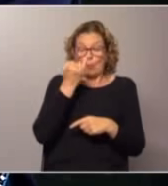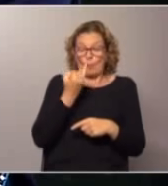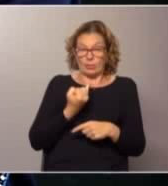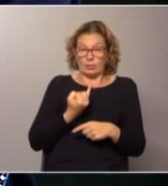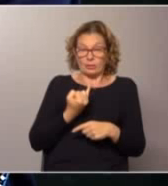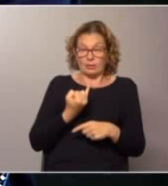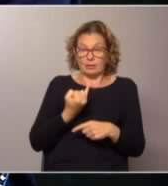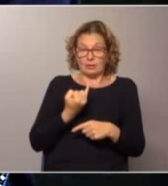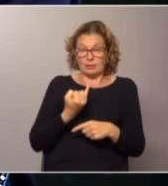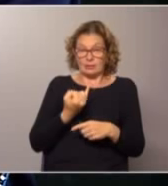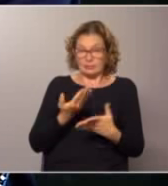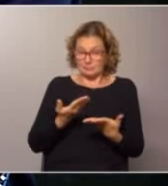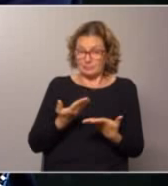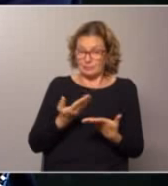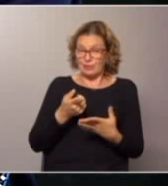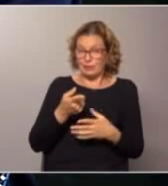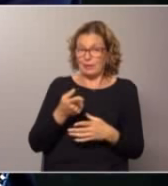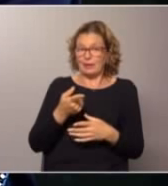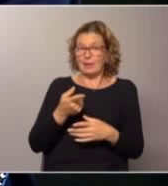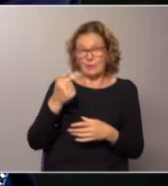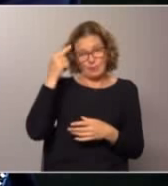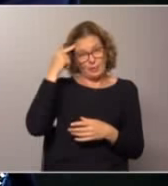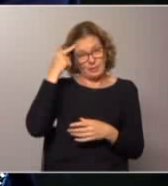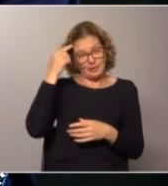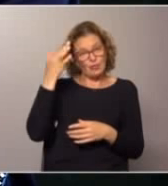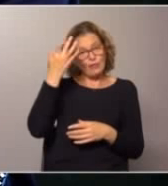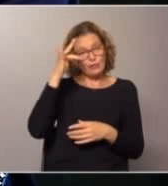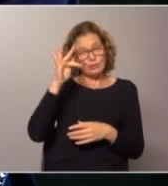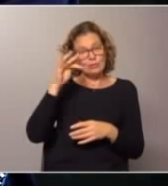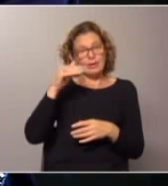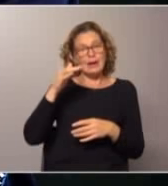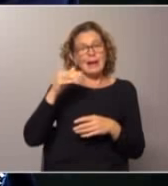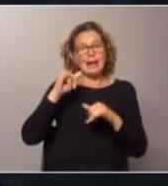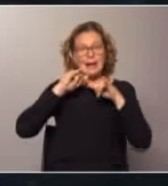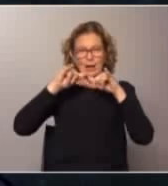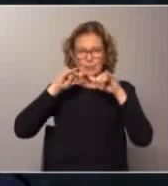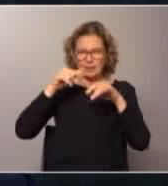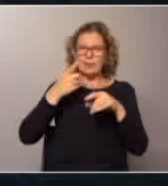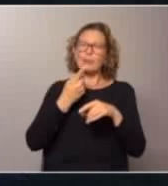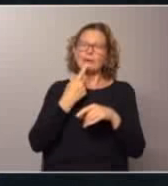ser adictos donados en el futuro las campañas políticas